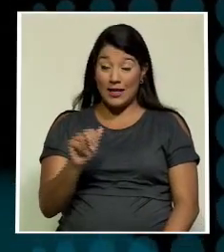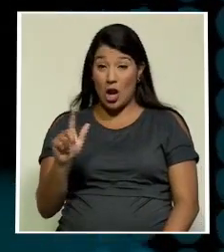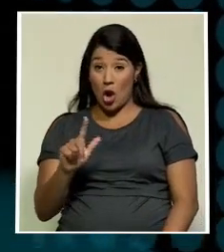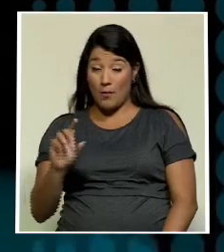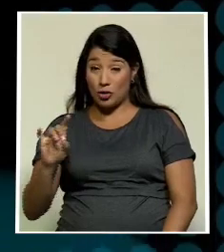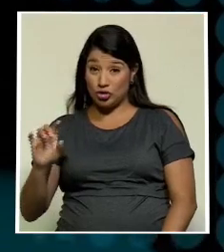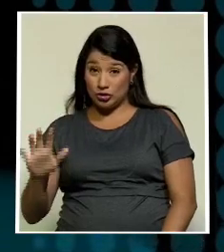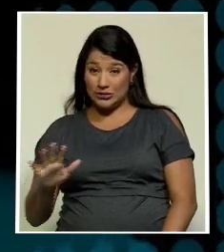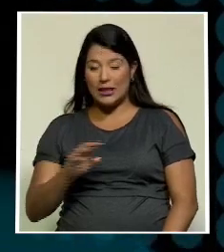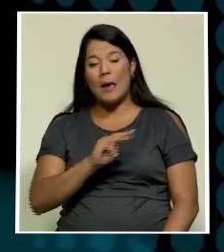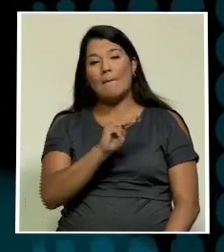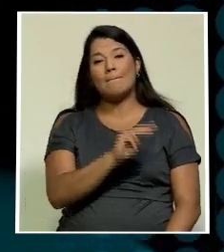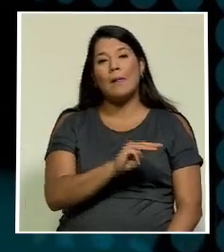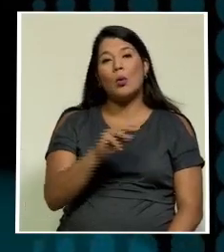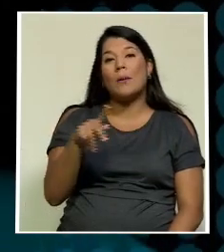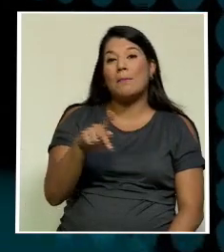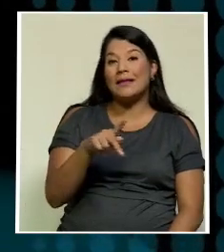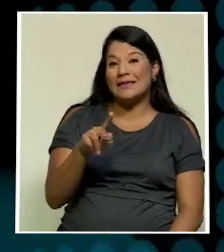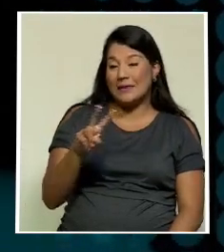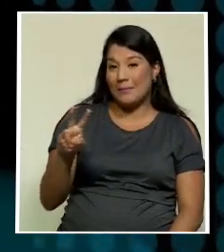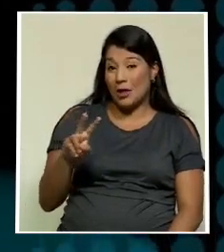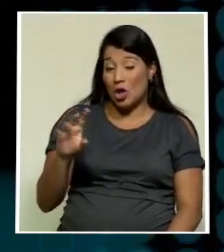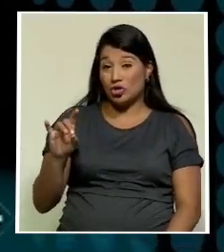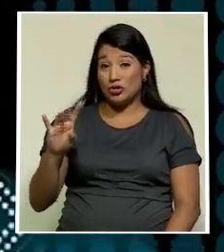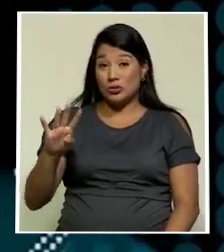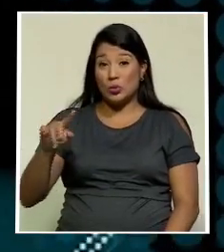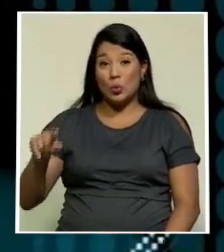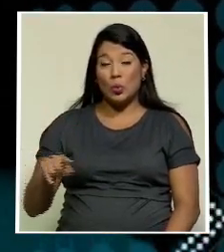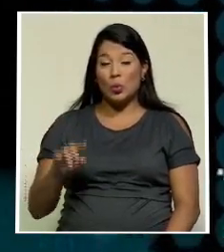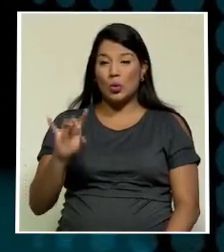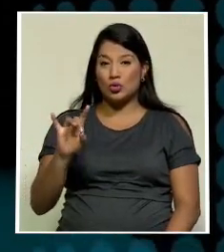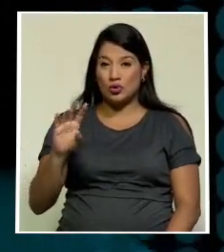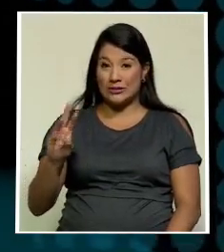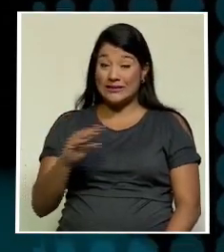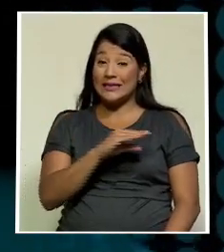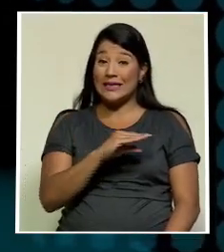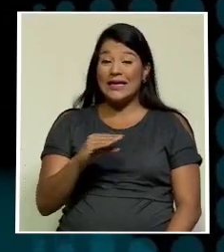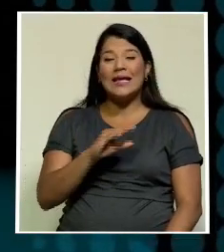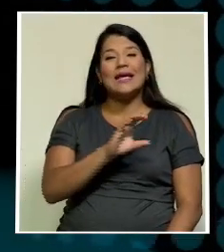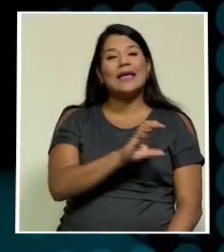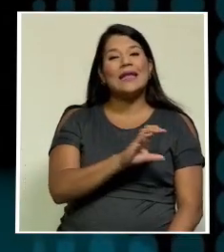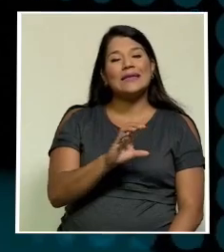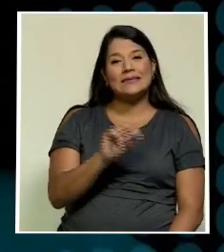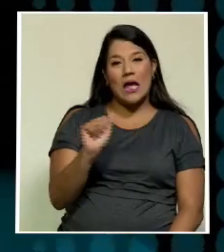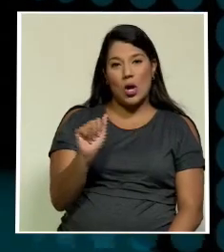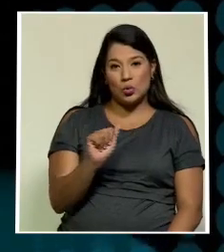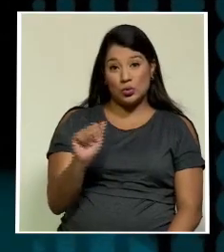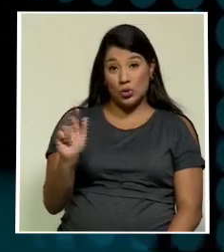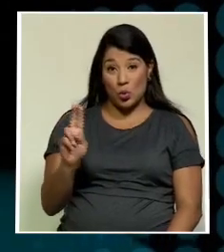Mauren Patricia Víquez Córdoba 84.86 y Cristian Agustín Ulate Durán